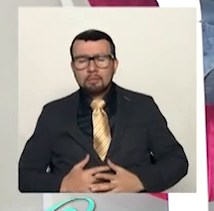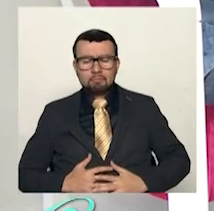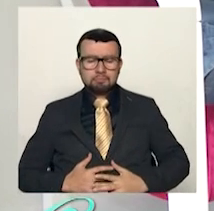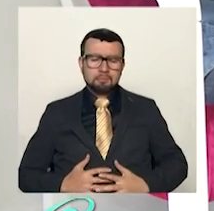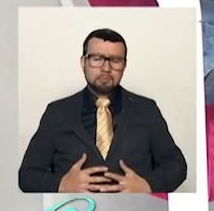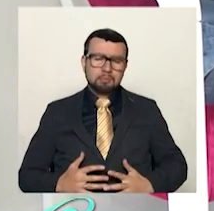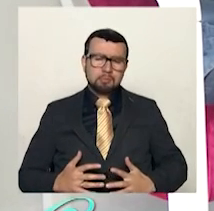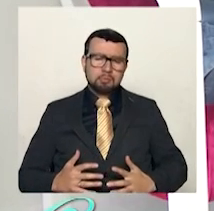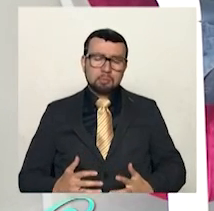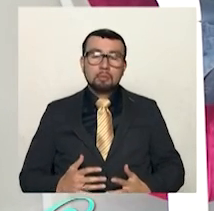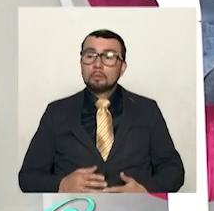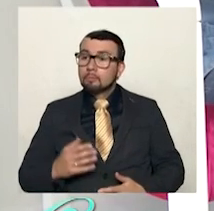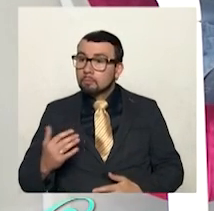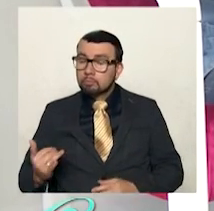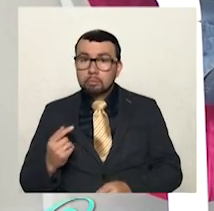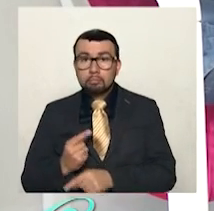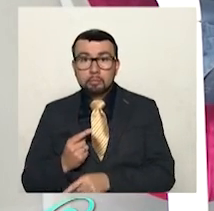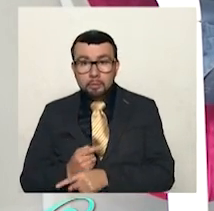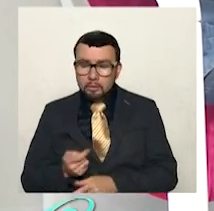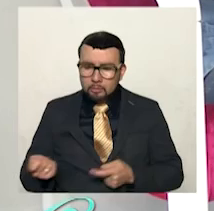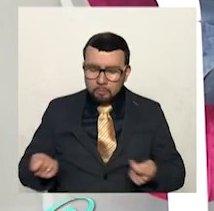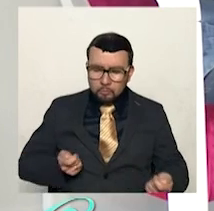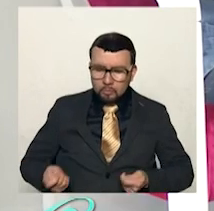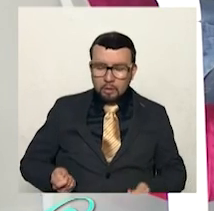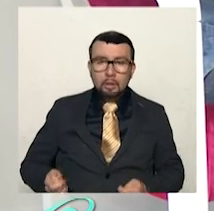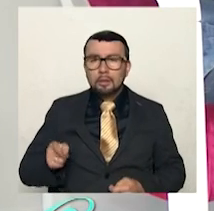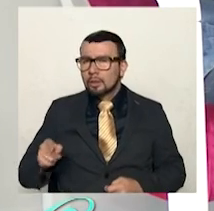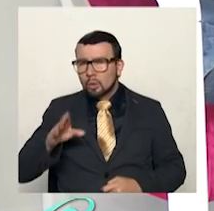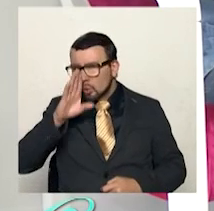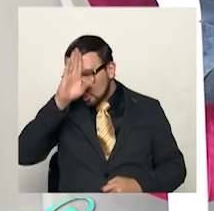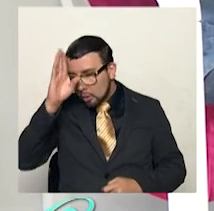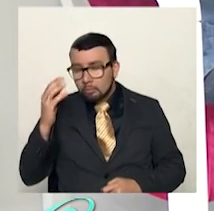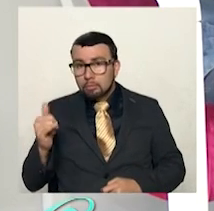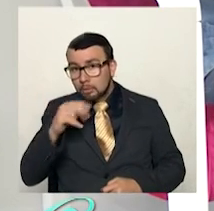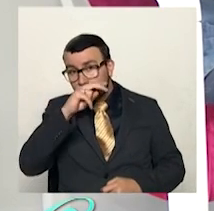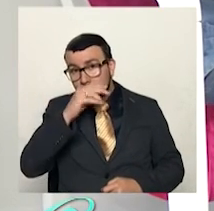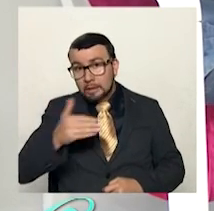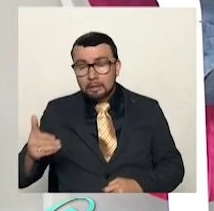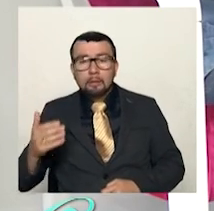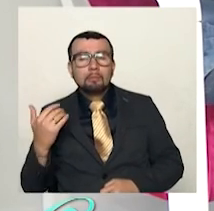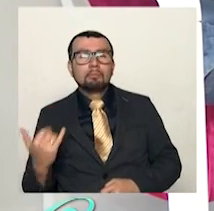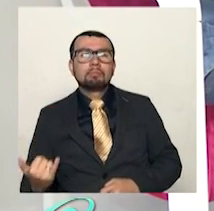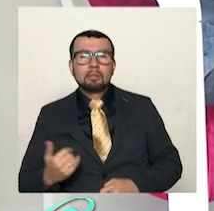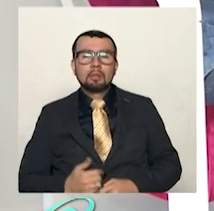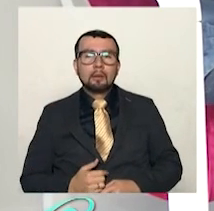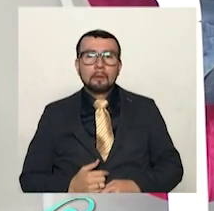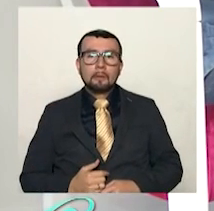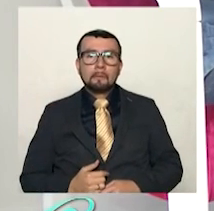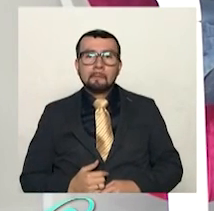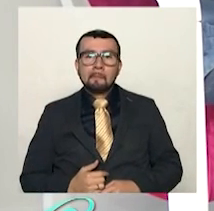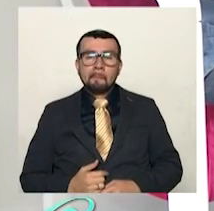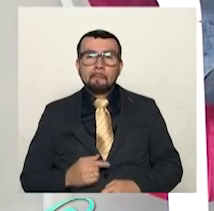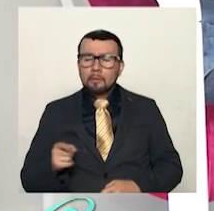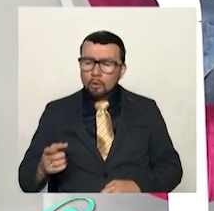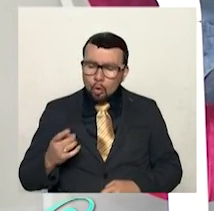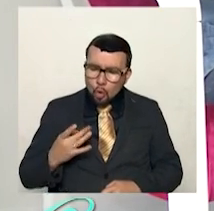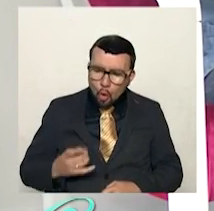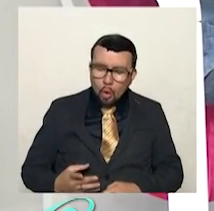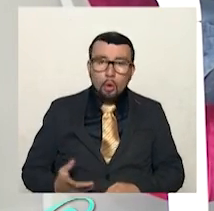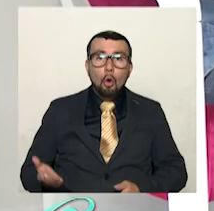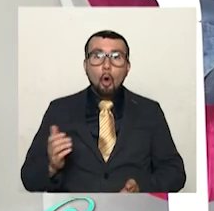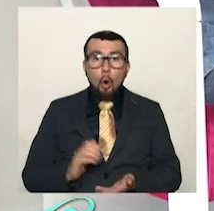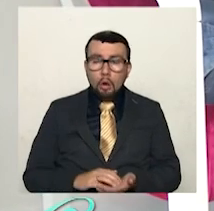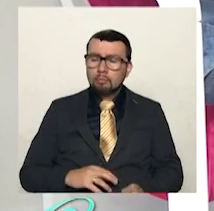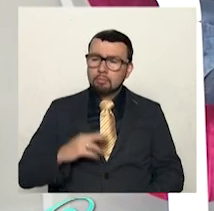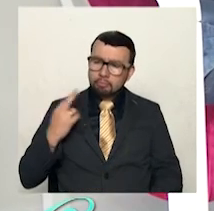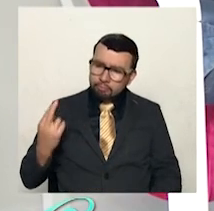abdomen, que es la adenitis mesentérica, que es tan frecuente en los niños, o de la gastritis o del reflujo. Vuelvo y